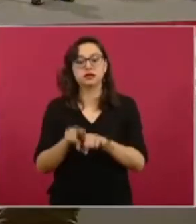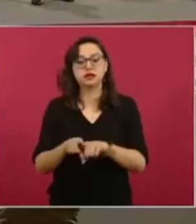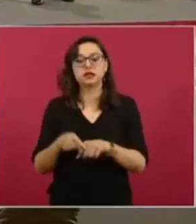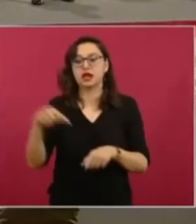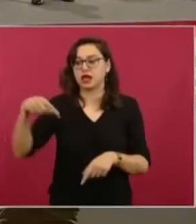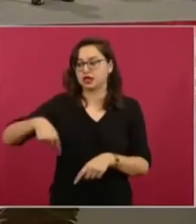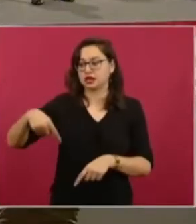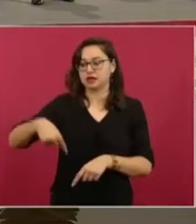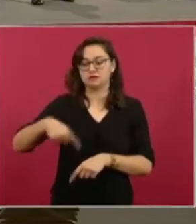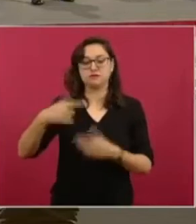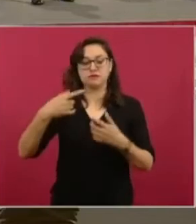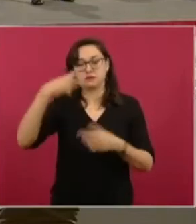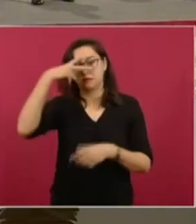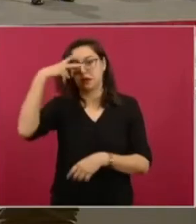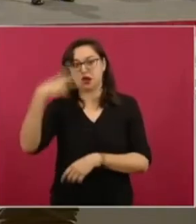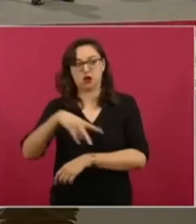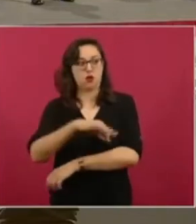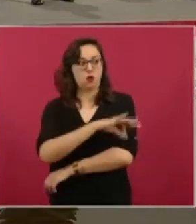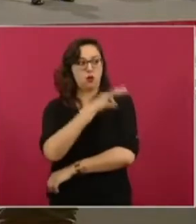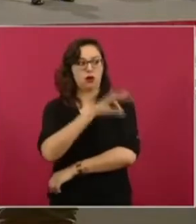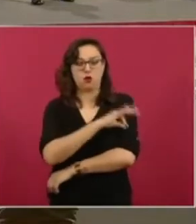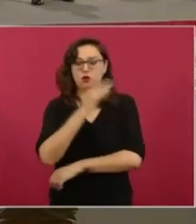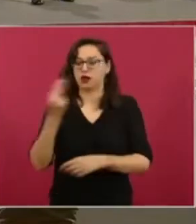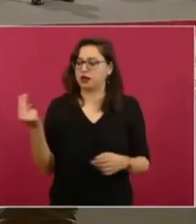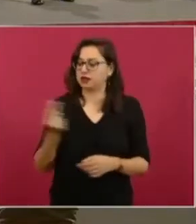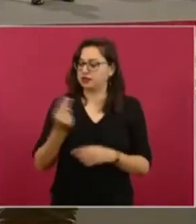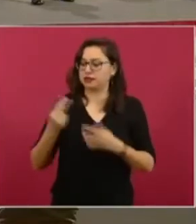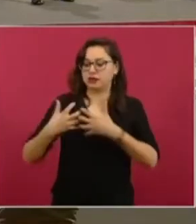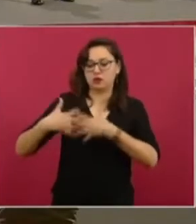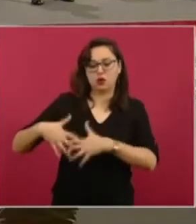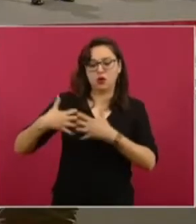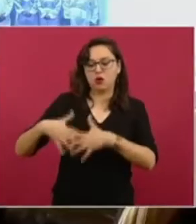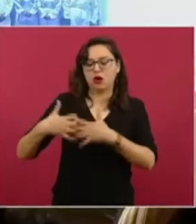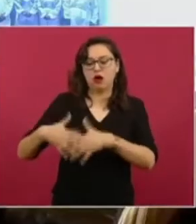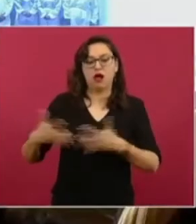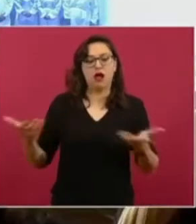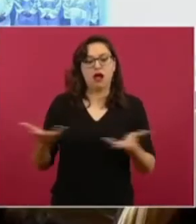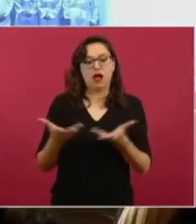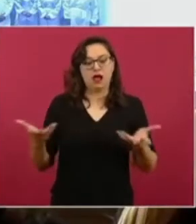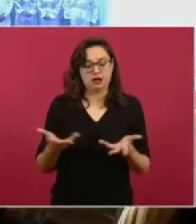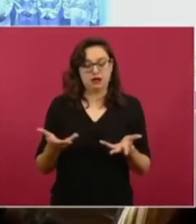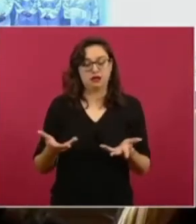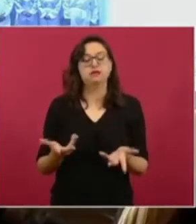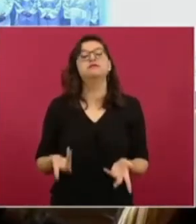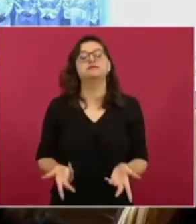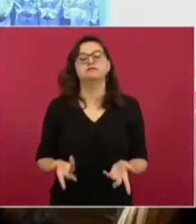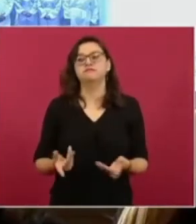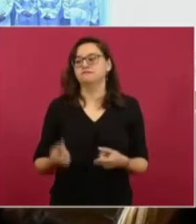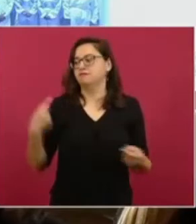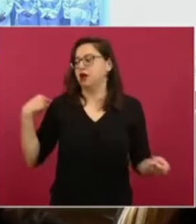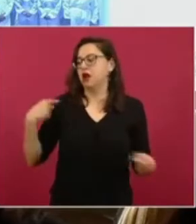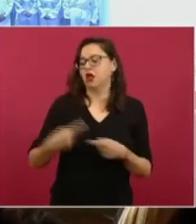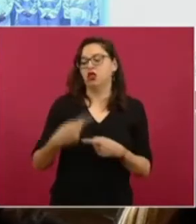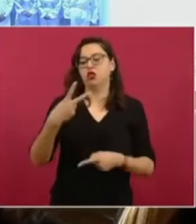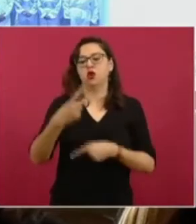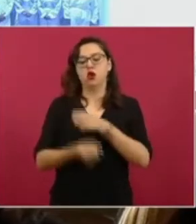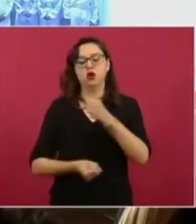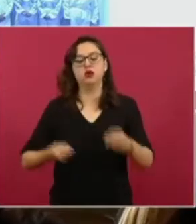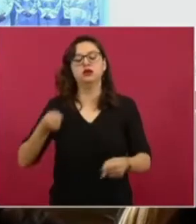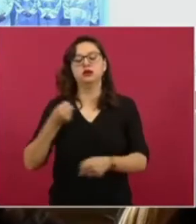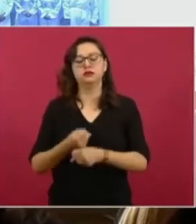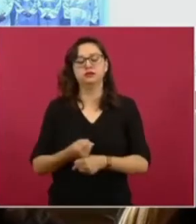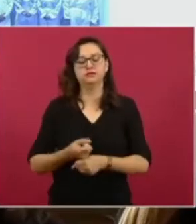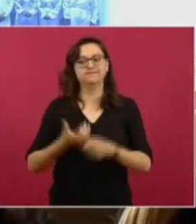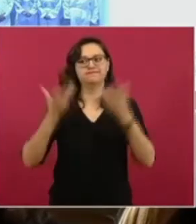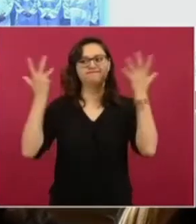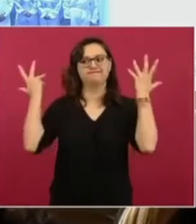en México, porque esa es la gran lección que tenemos de los últimos 2 años. Se desarmó la capacidad de México de